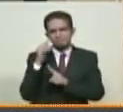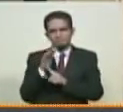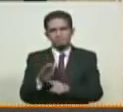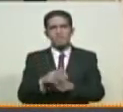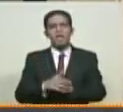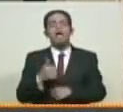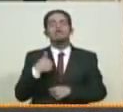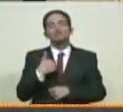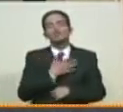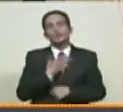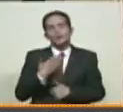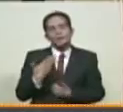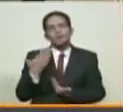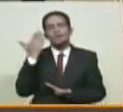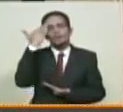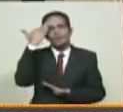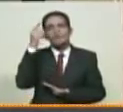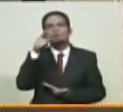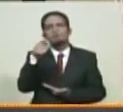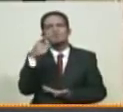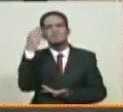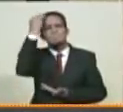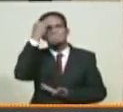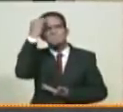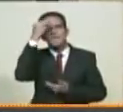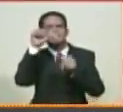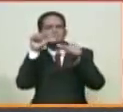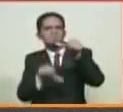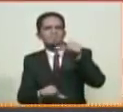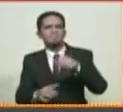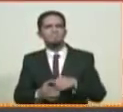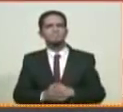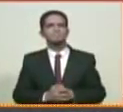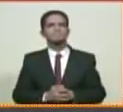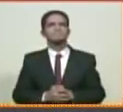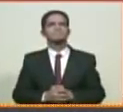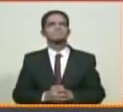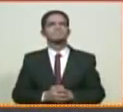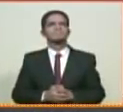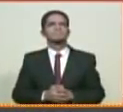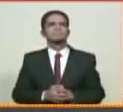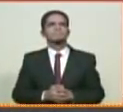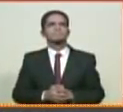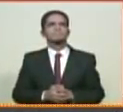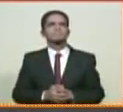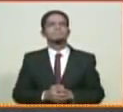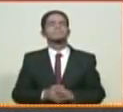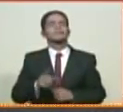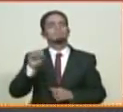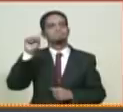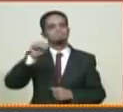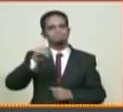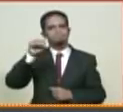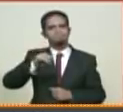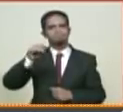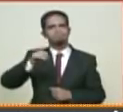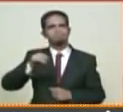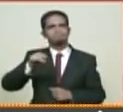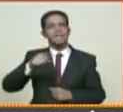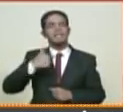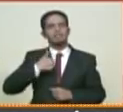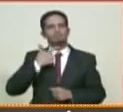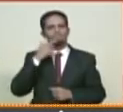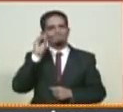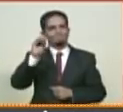Yo quisiera saber, bueno, sus impresiones sobre esto. Sí, quiero hacer una necesaria